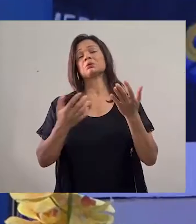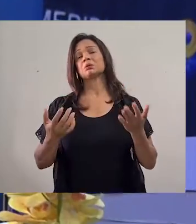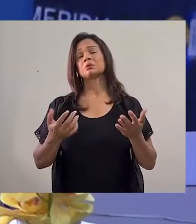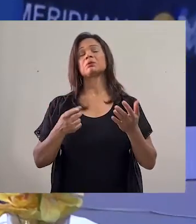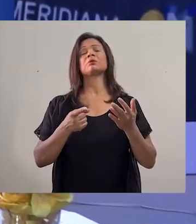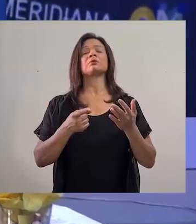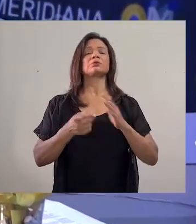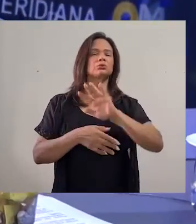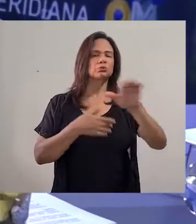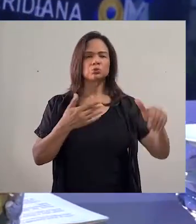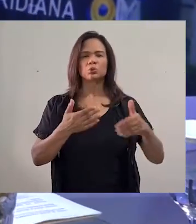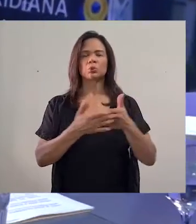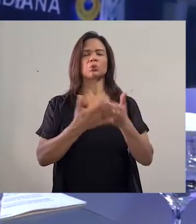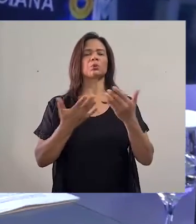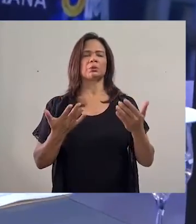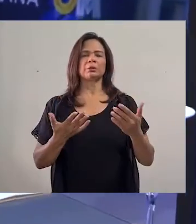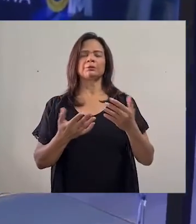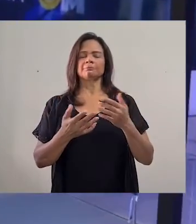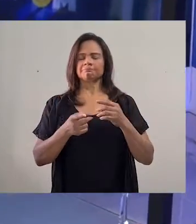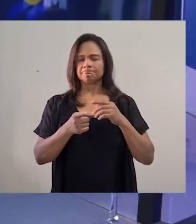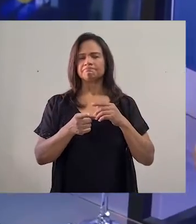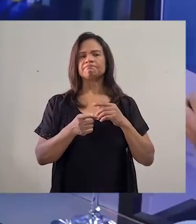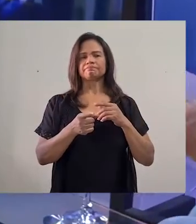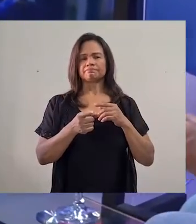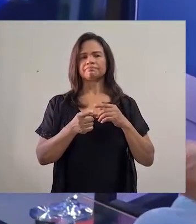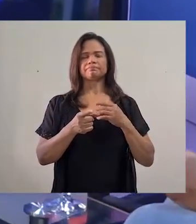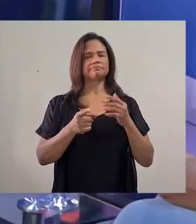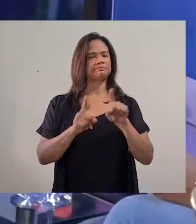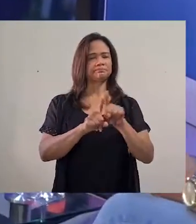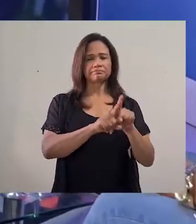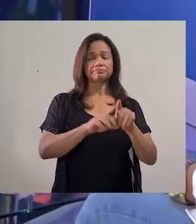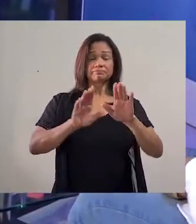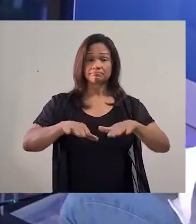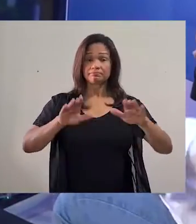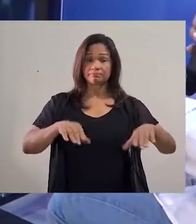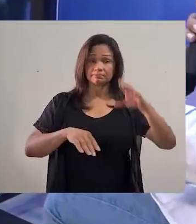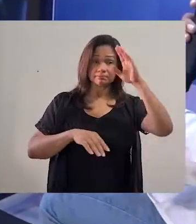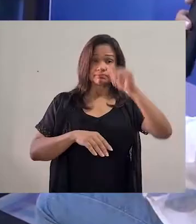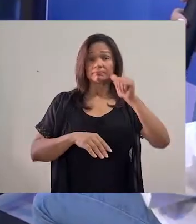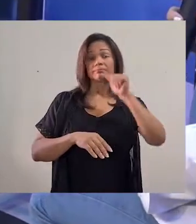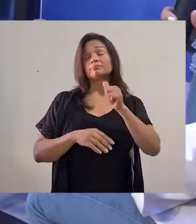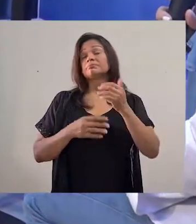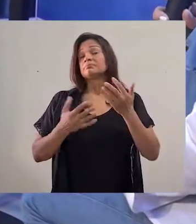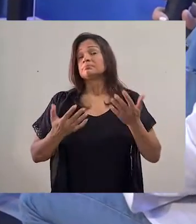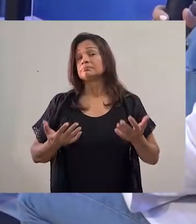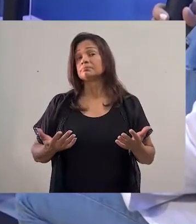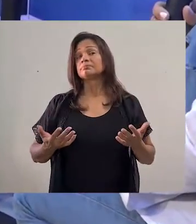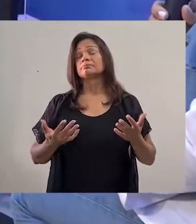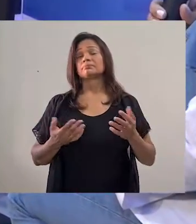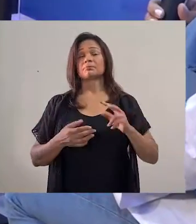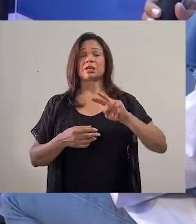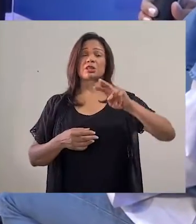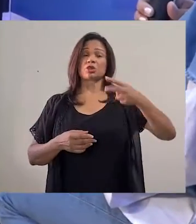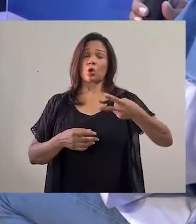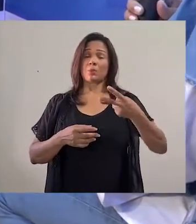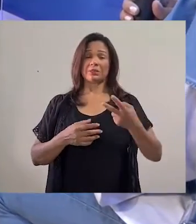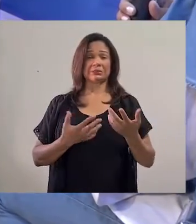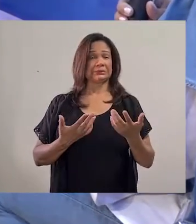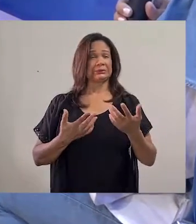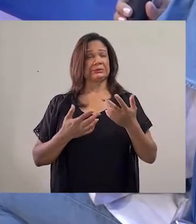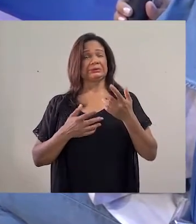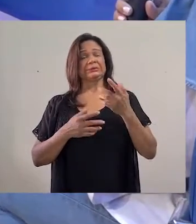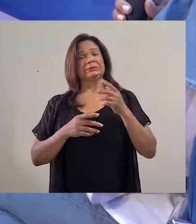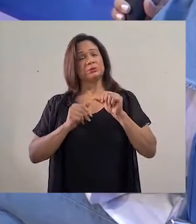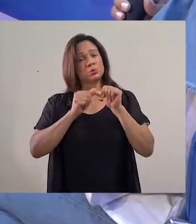pandemia del COVID-19, en la que todos hemos sido afectados, estos niños con discapacidad han tenido doble